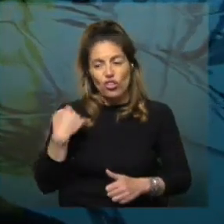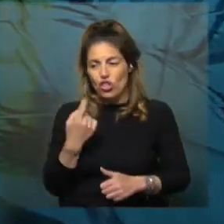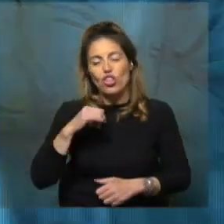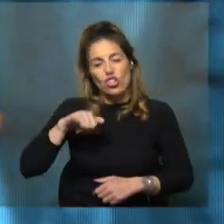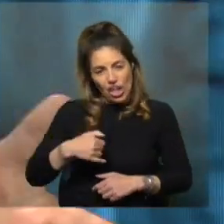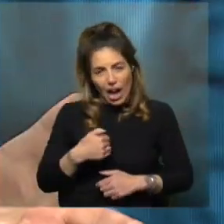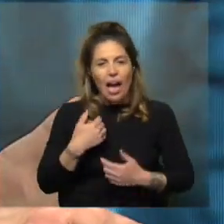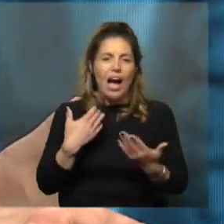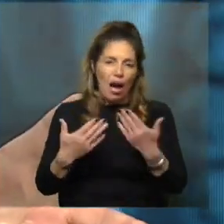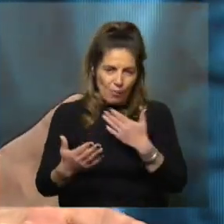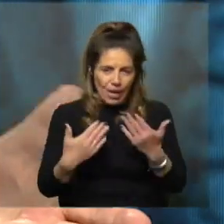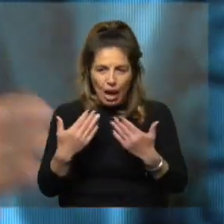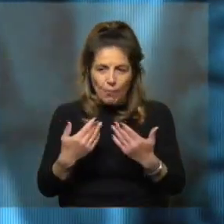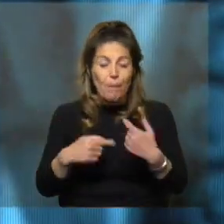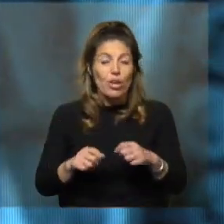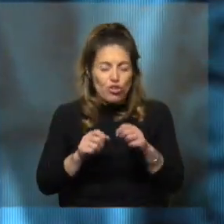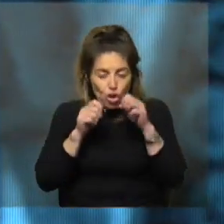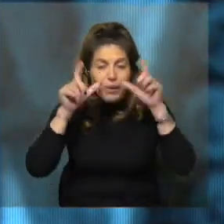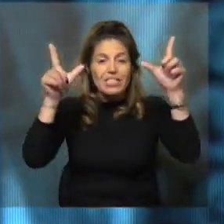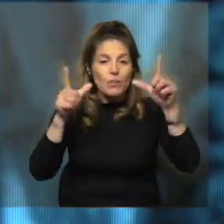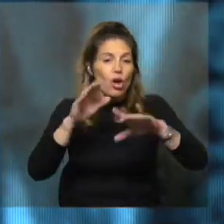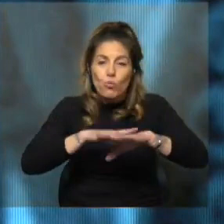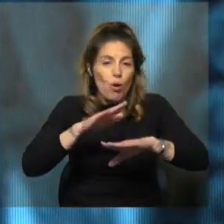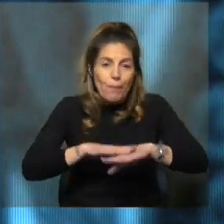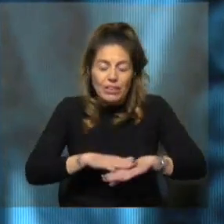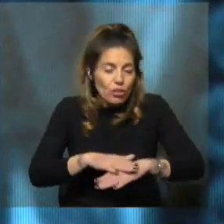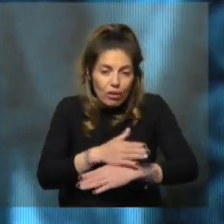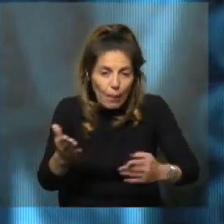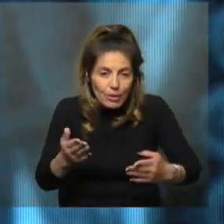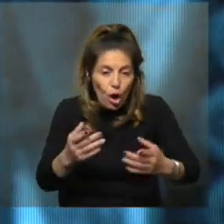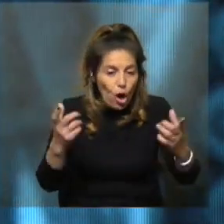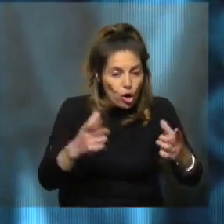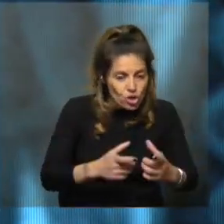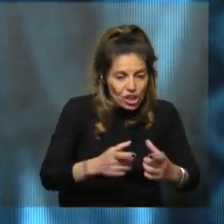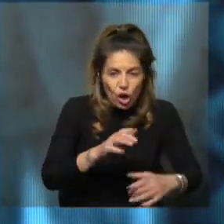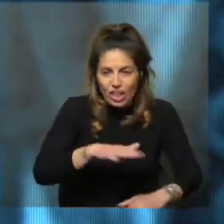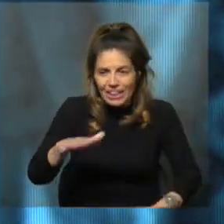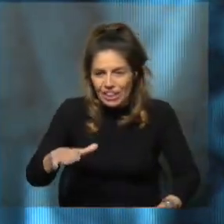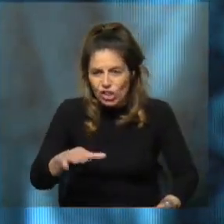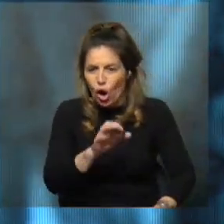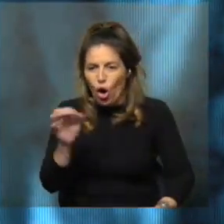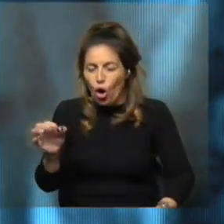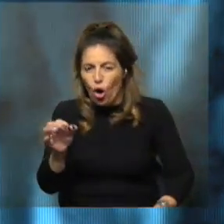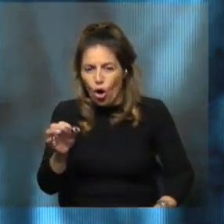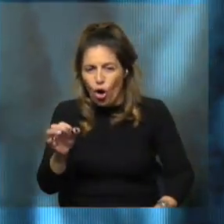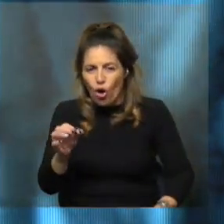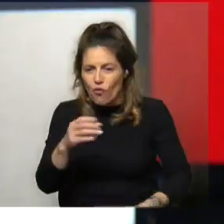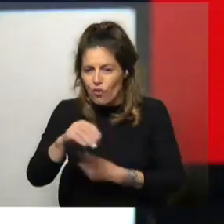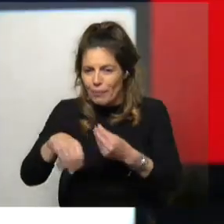ese tipo pero lo sorpresivo fue que fue de un momento para el otro el consejo del niño o que no se llamaba consejo